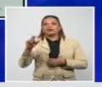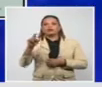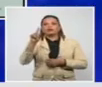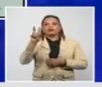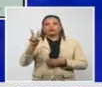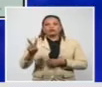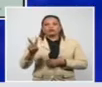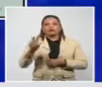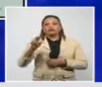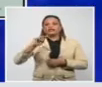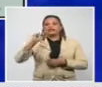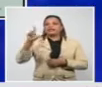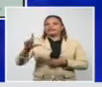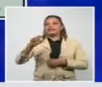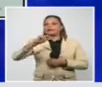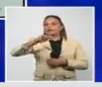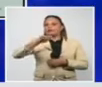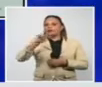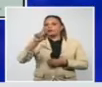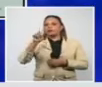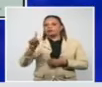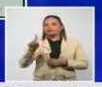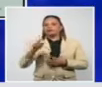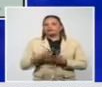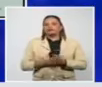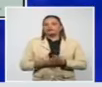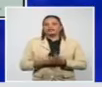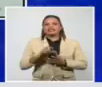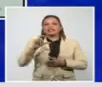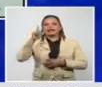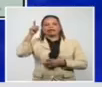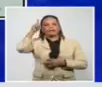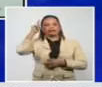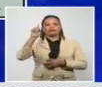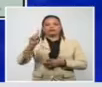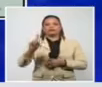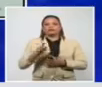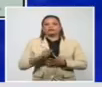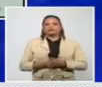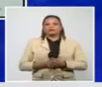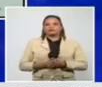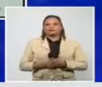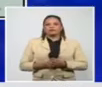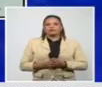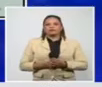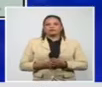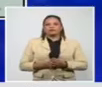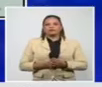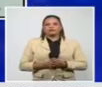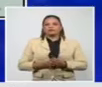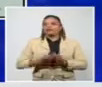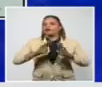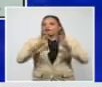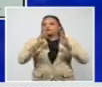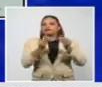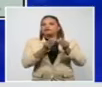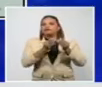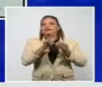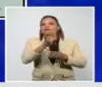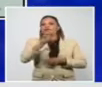Meti. De Villa Clara se confirman ayer 10 casos autóctonos, todos del municipio